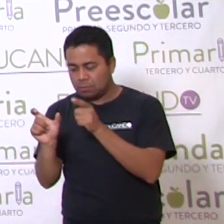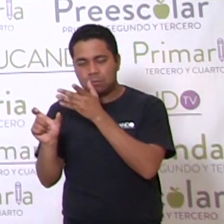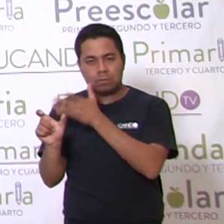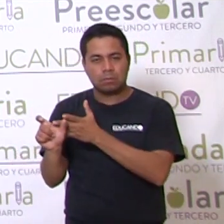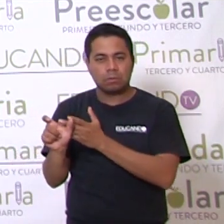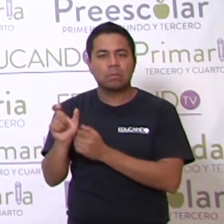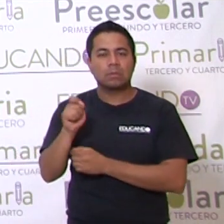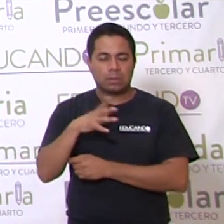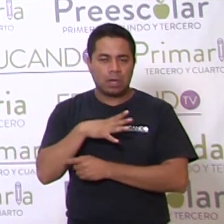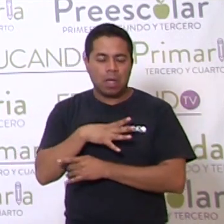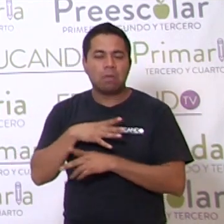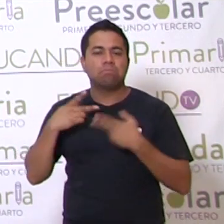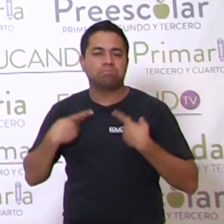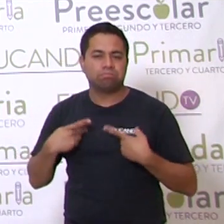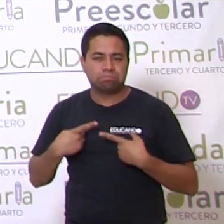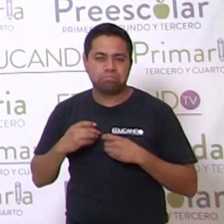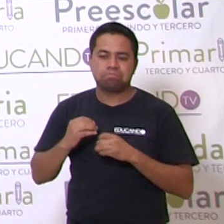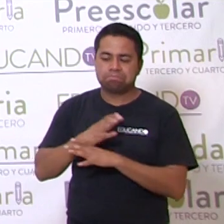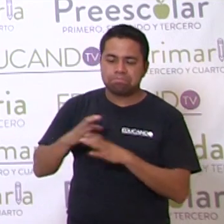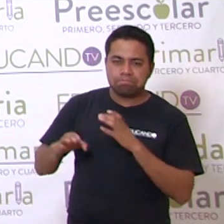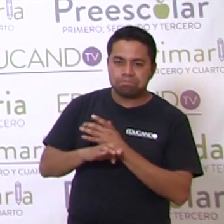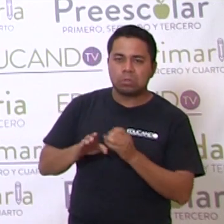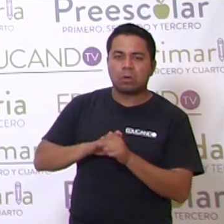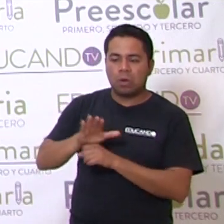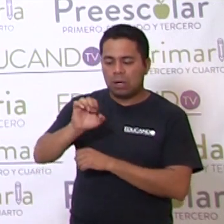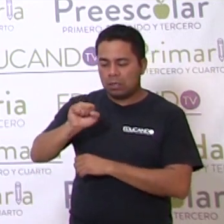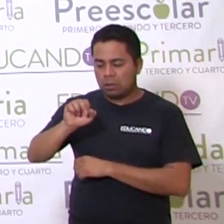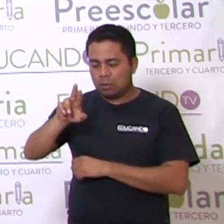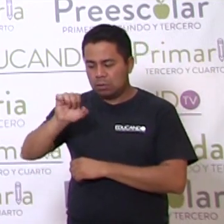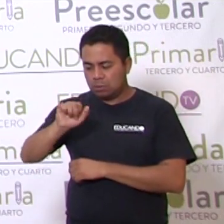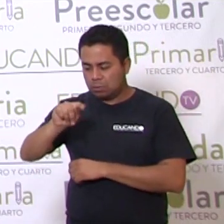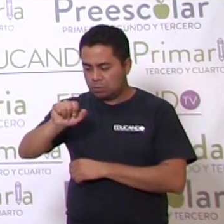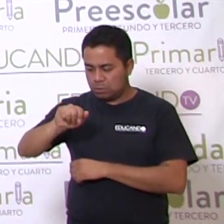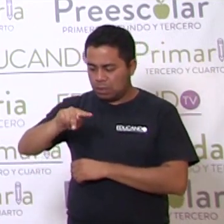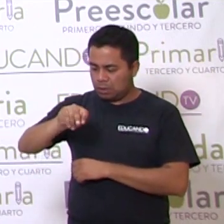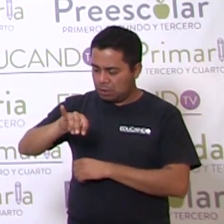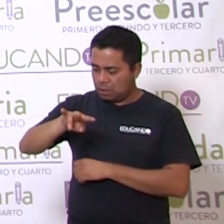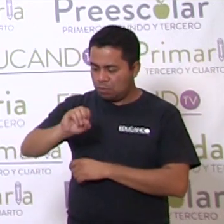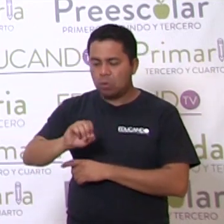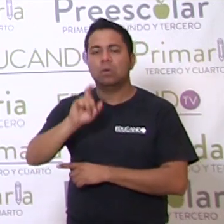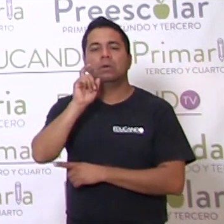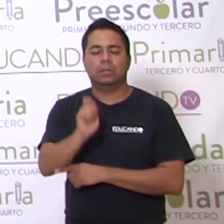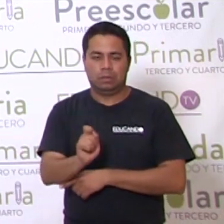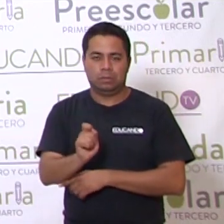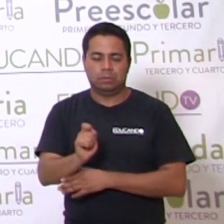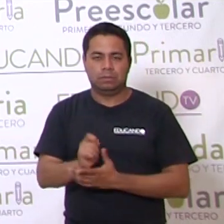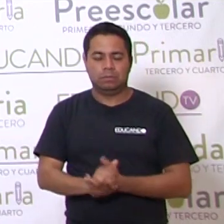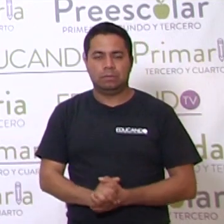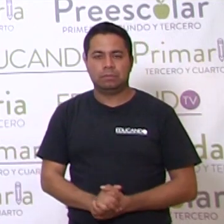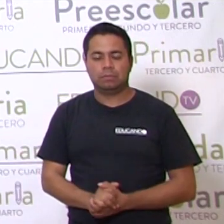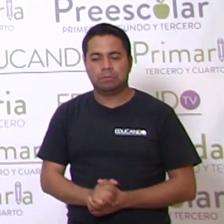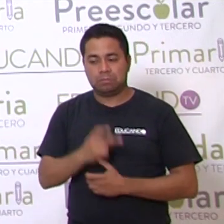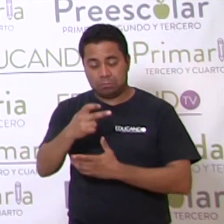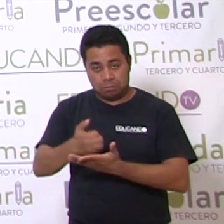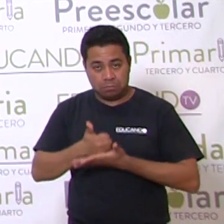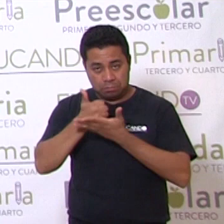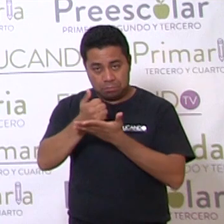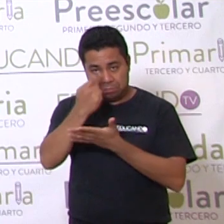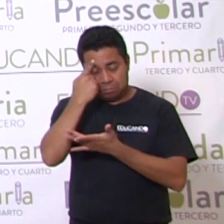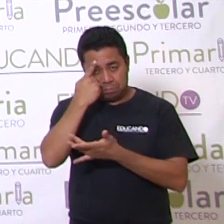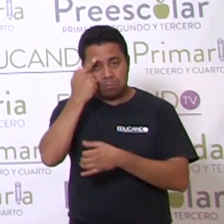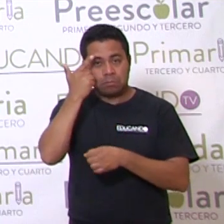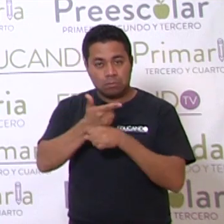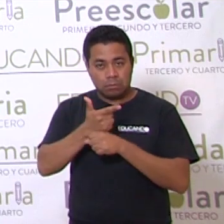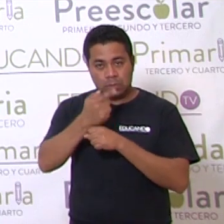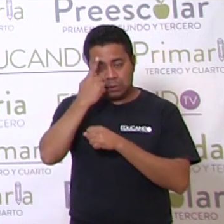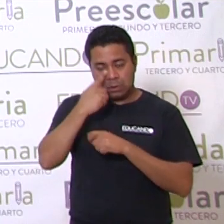un sustantivo. Y el sustantivo va a hacer la referencia para identificar